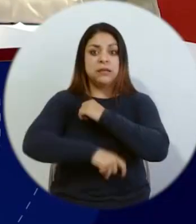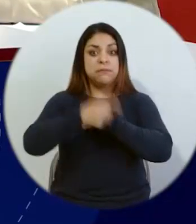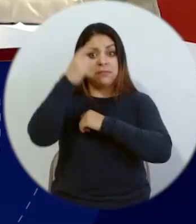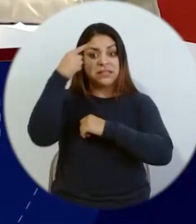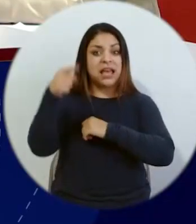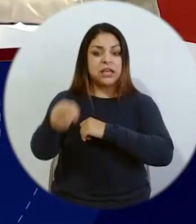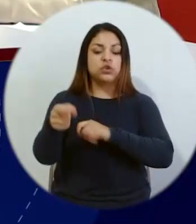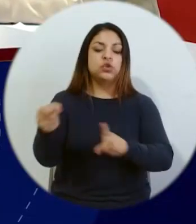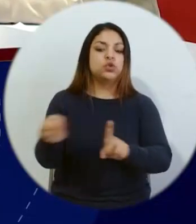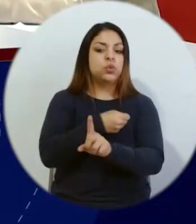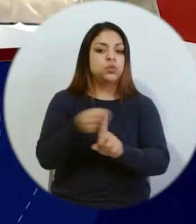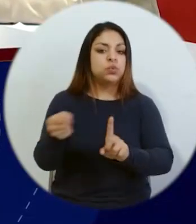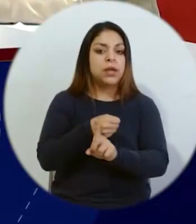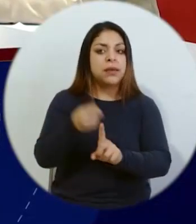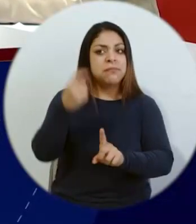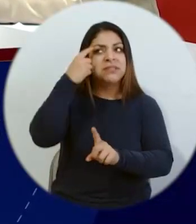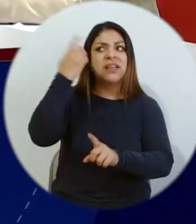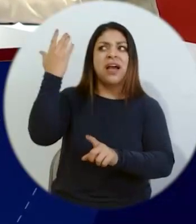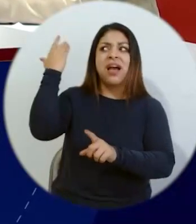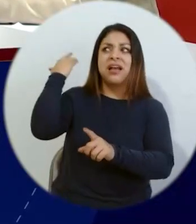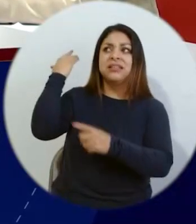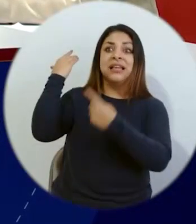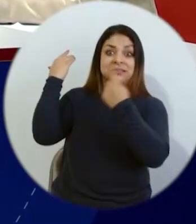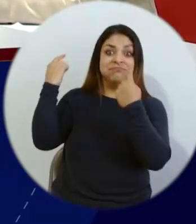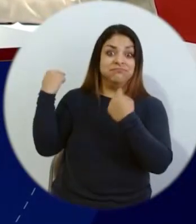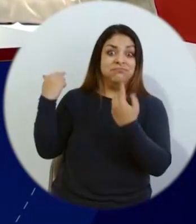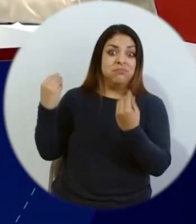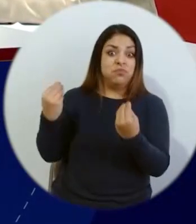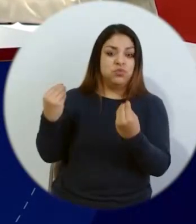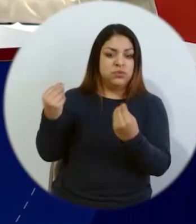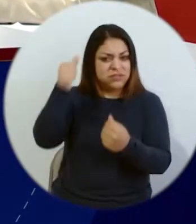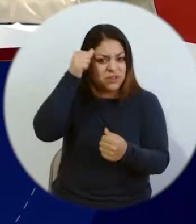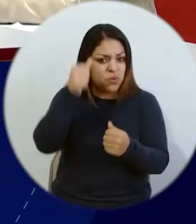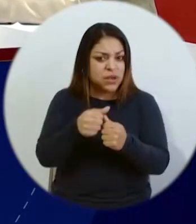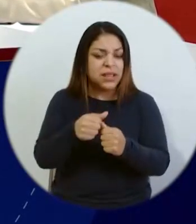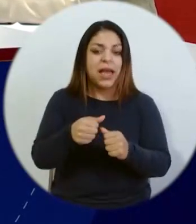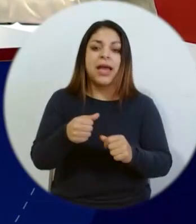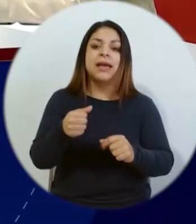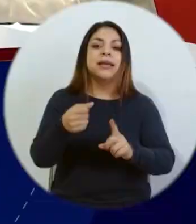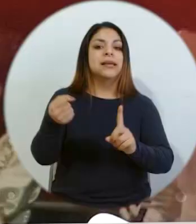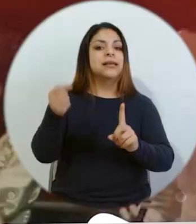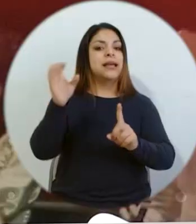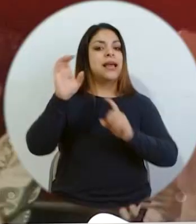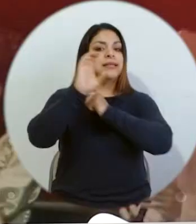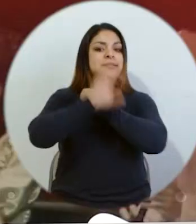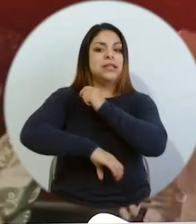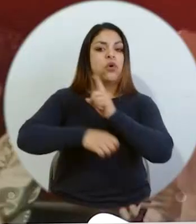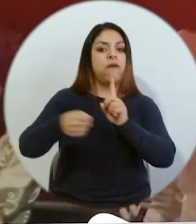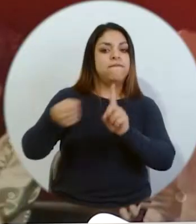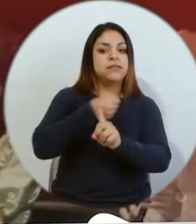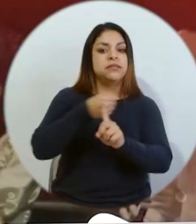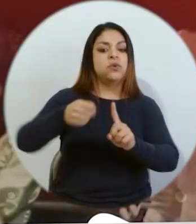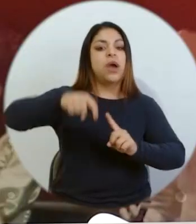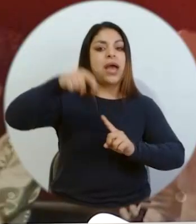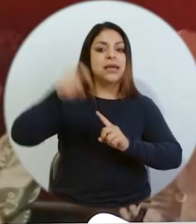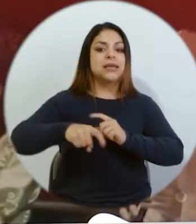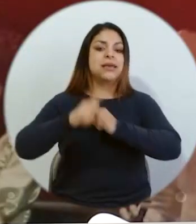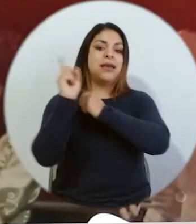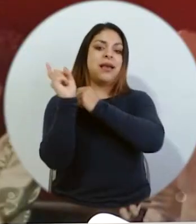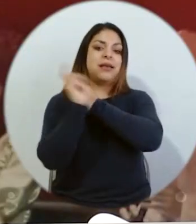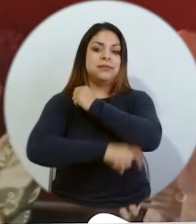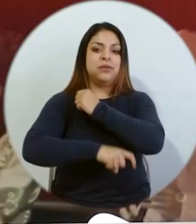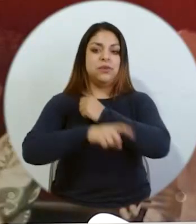que superar eso y no pensarlo con nostalgia y recordar además que el castigo físico está sancionado en nuestro